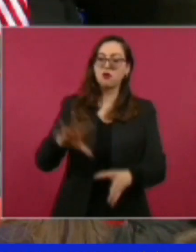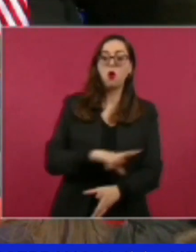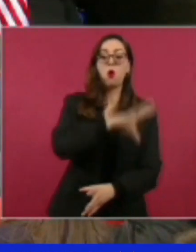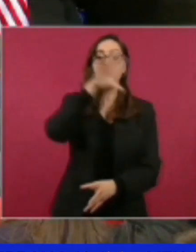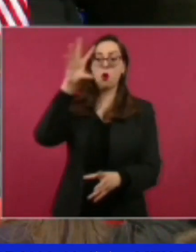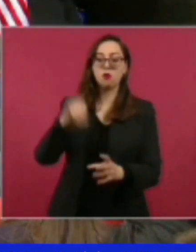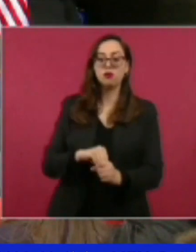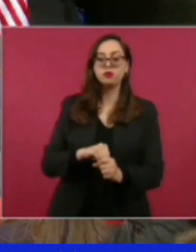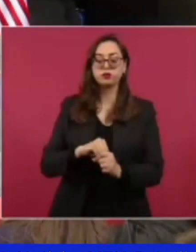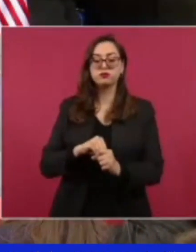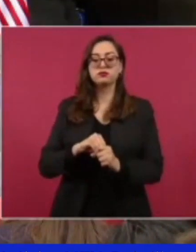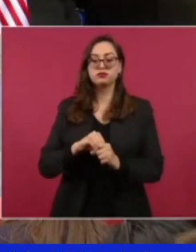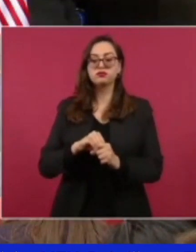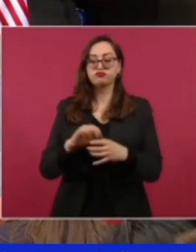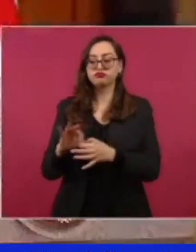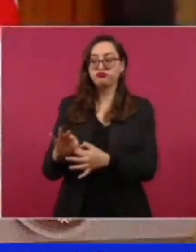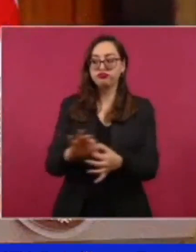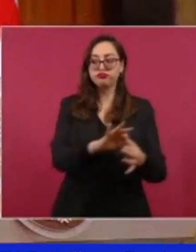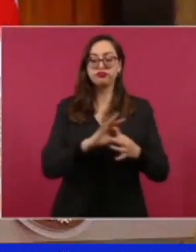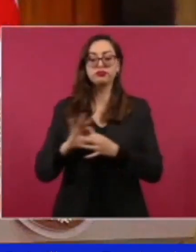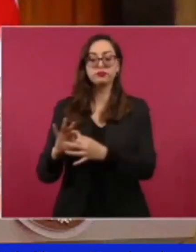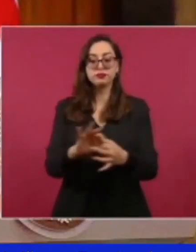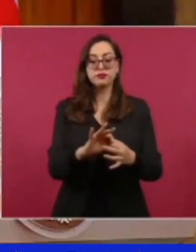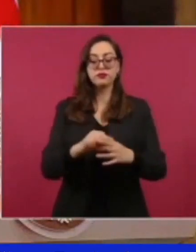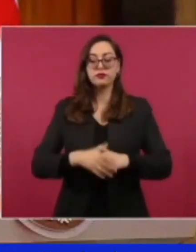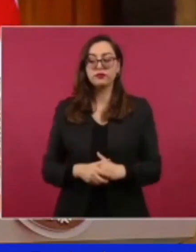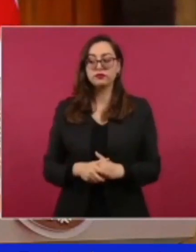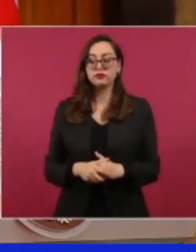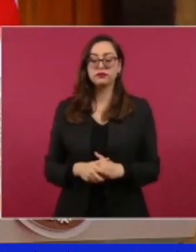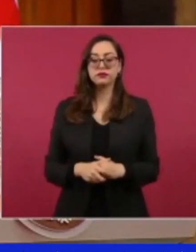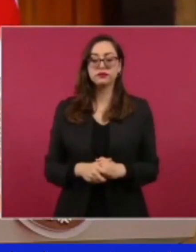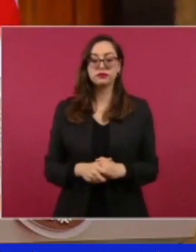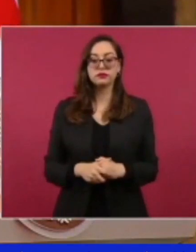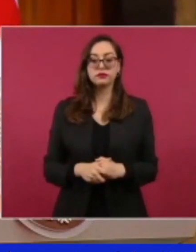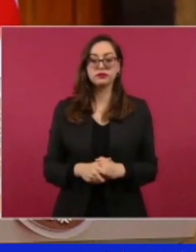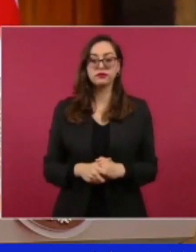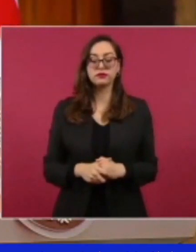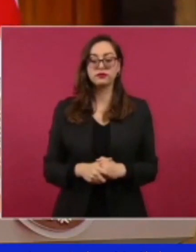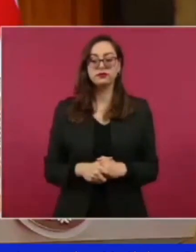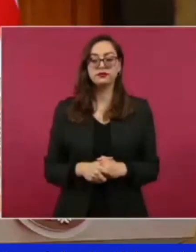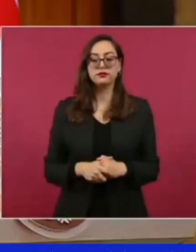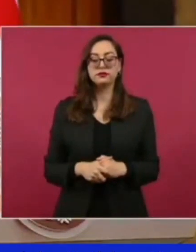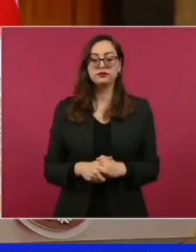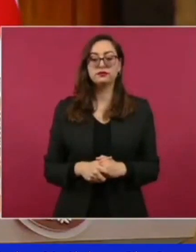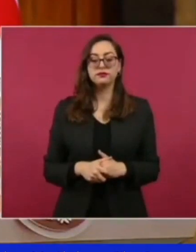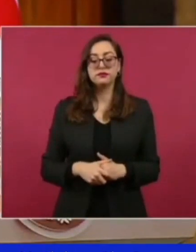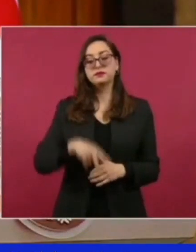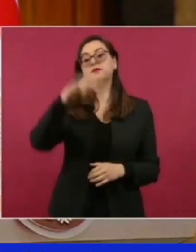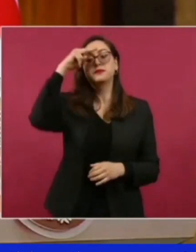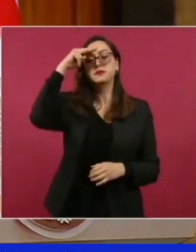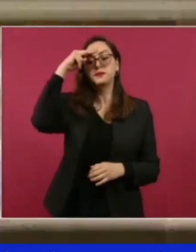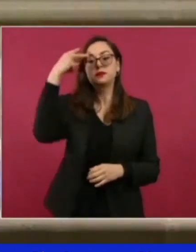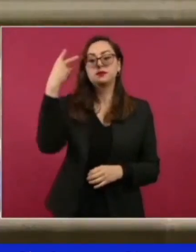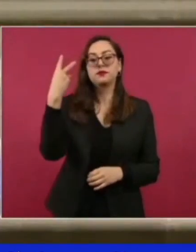visto desconcertado, no se ha visto extraviado en su propia camisa, como sí lo estuvo Enrique Peña Nieto, como